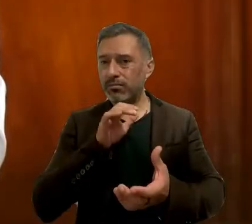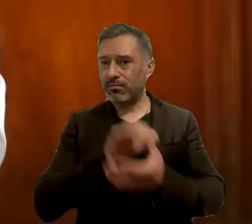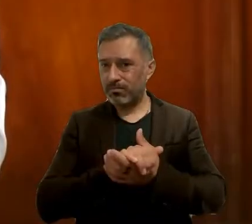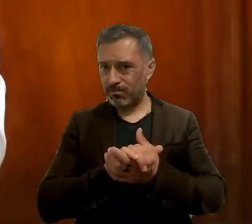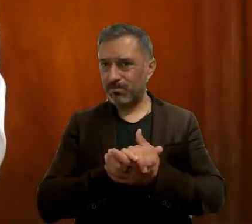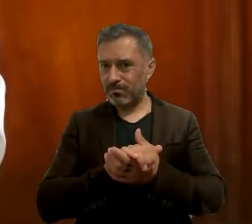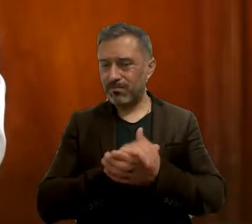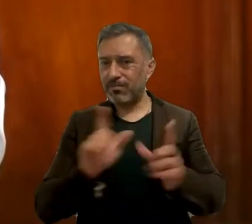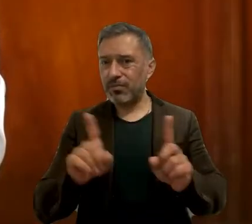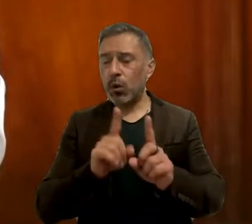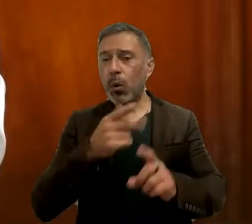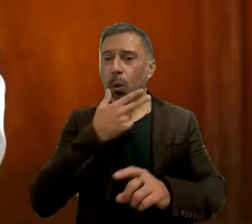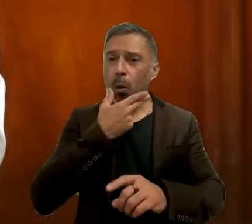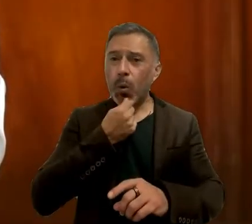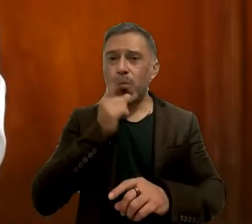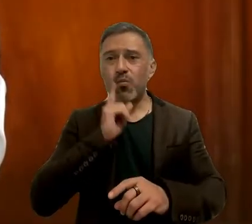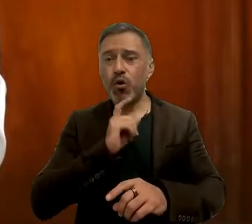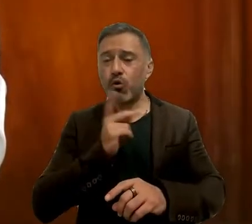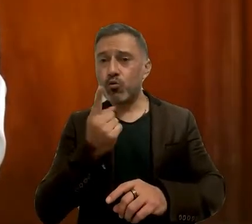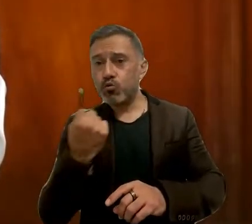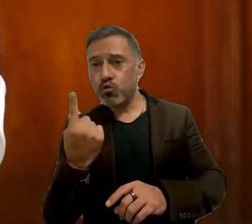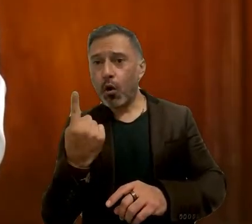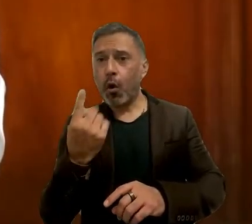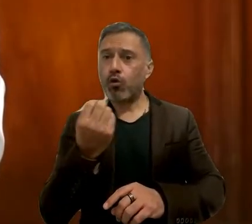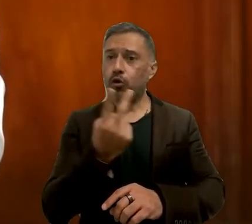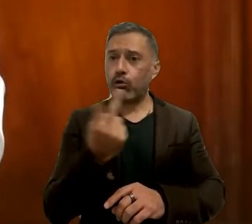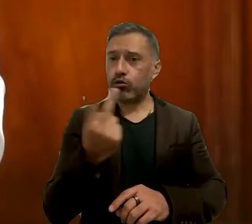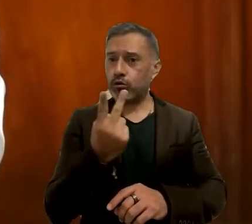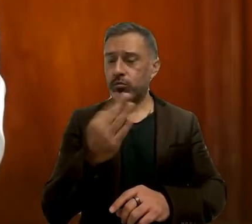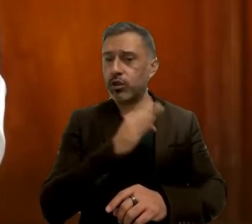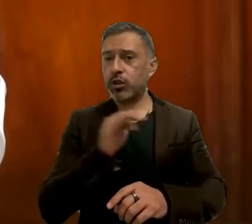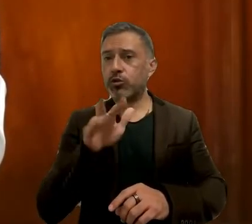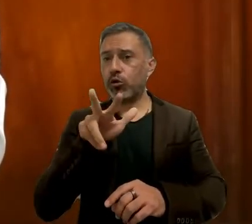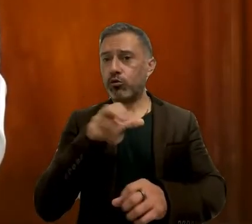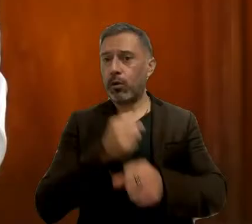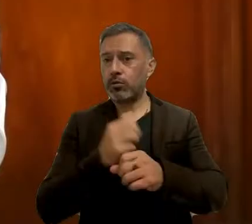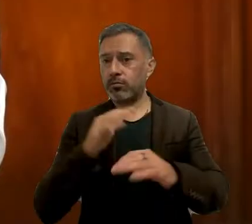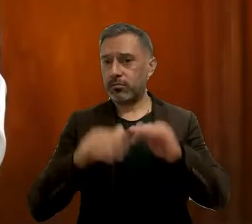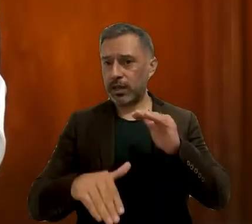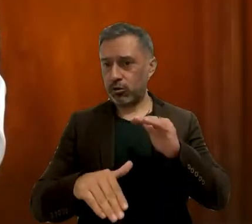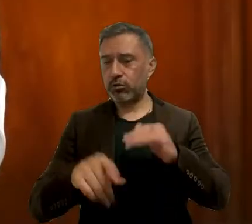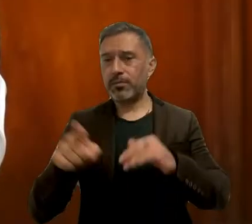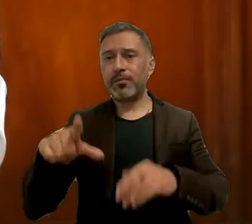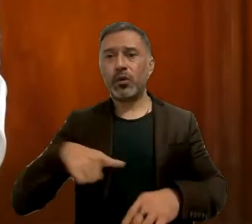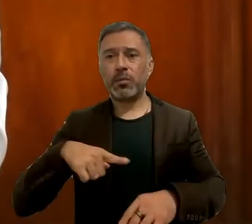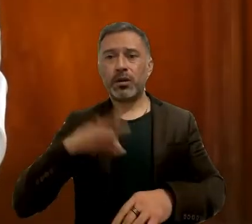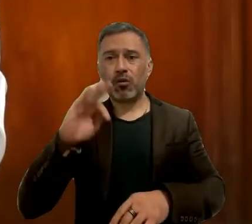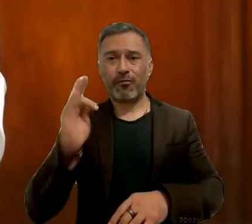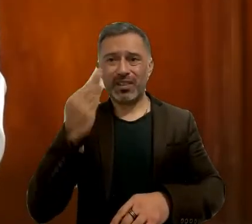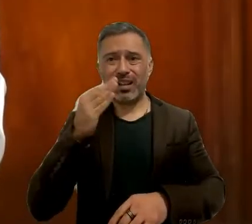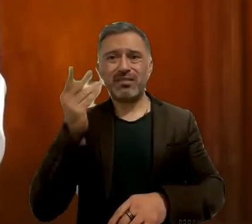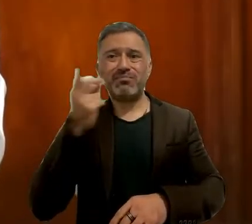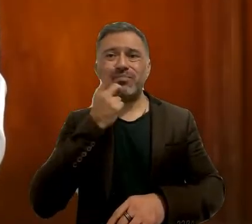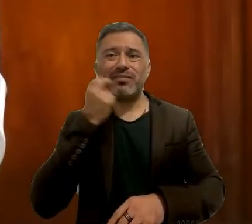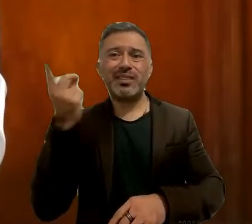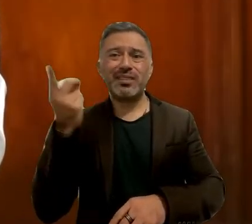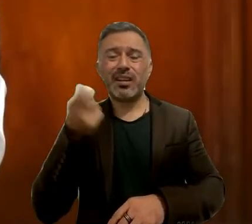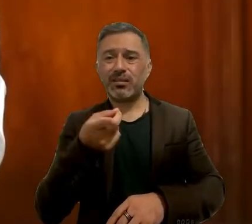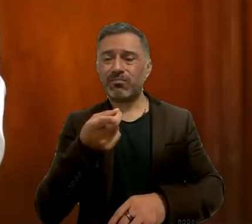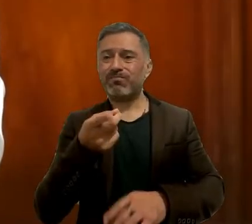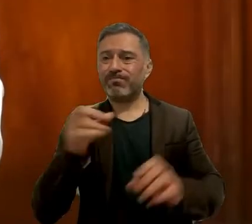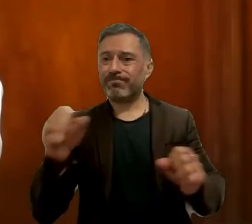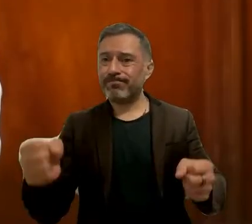ambos cónyuges son menores de 18 años de edad. Por parte del gobierno federal, señala que son